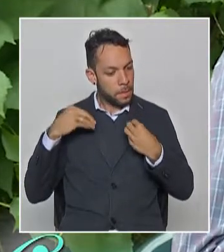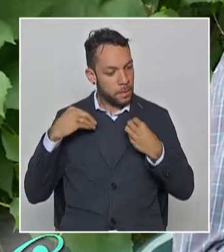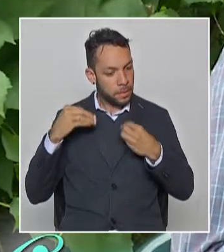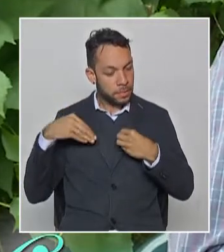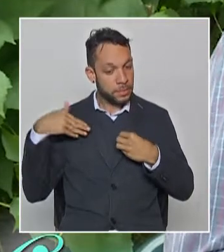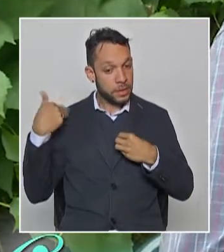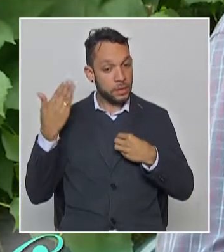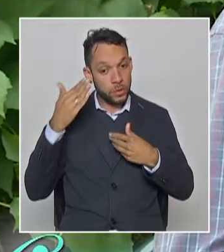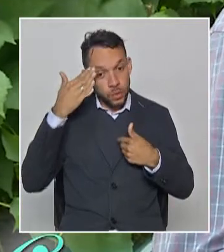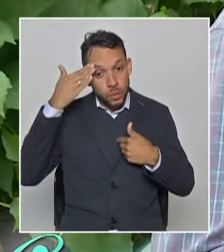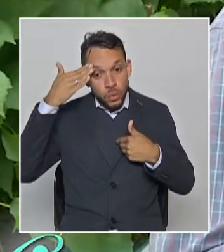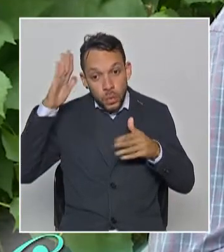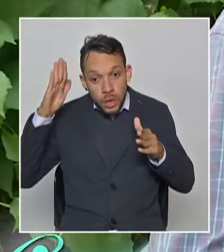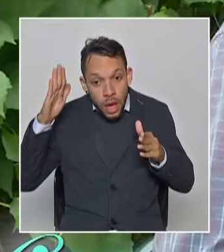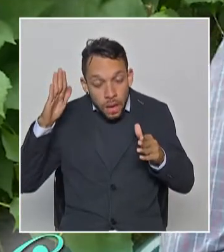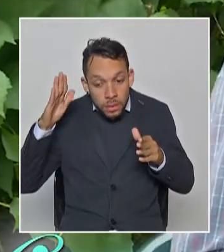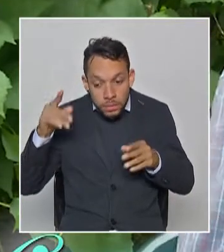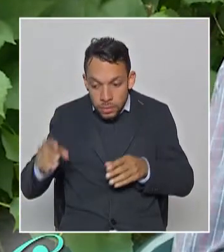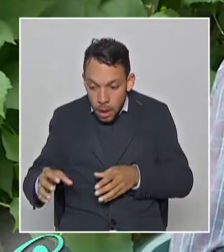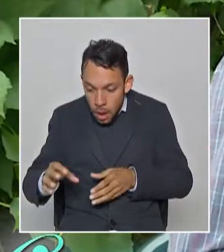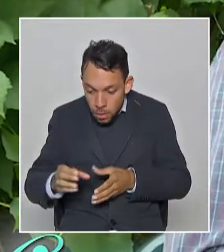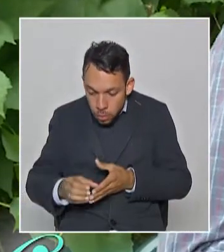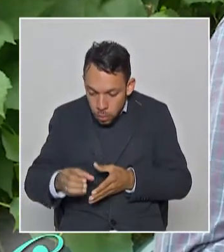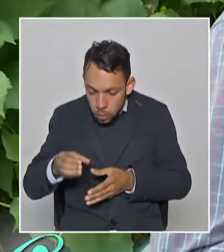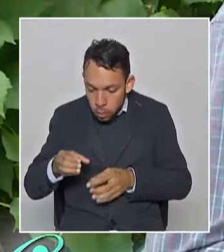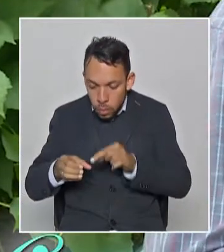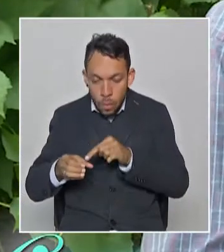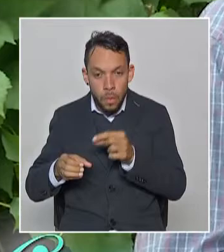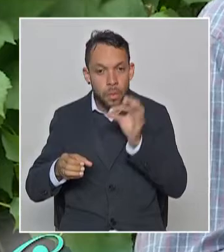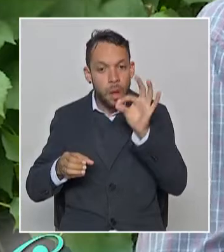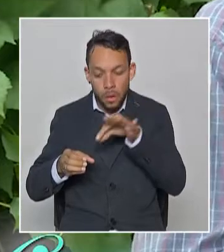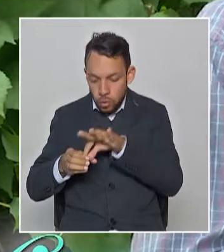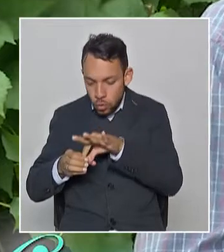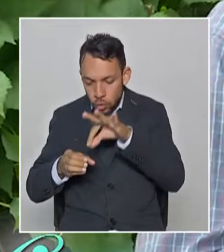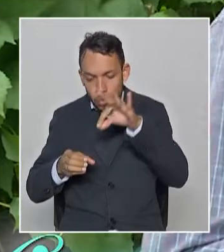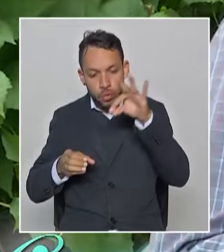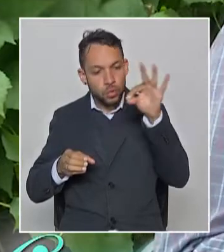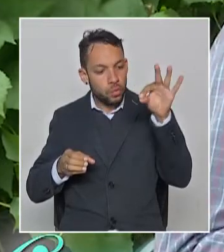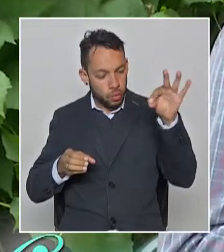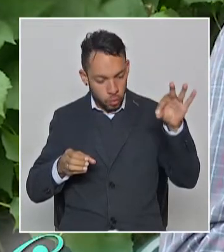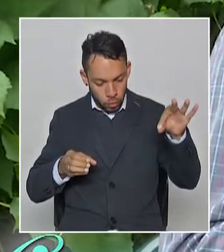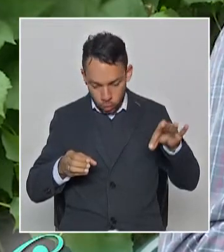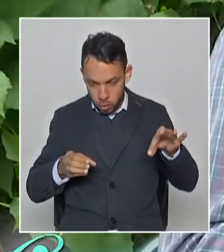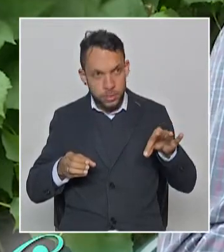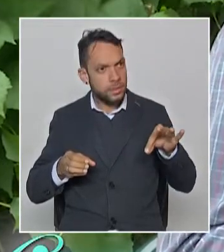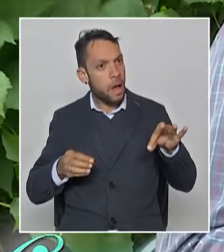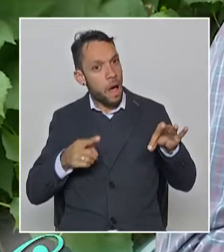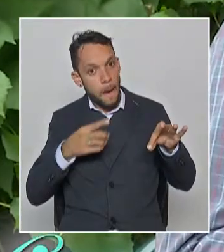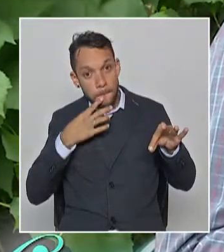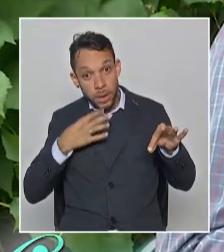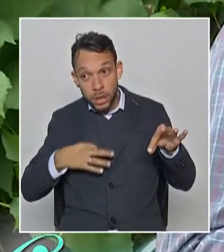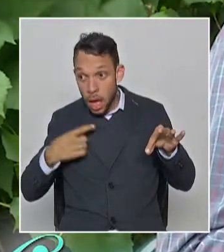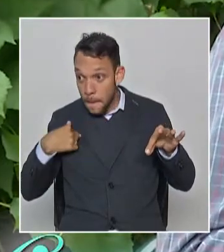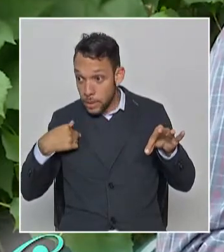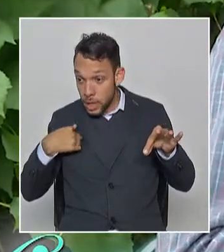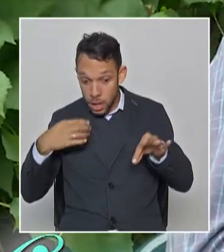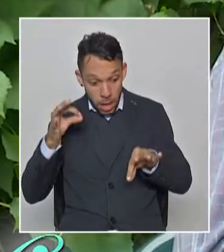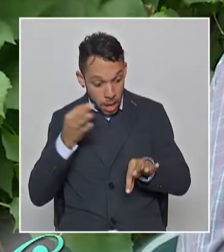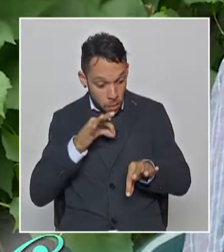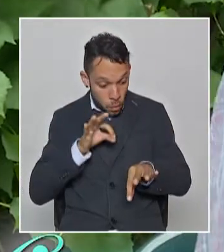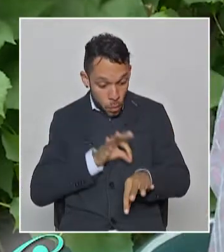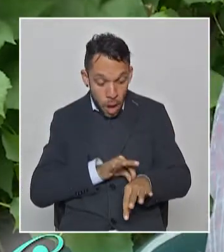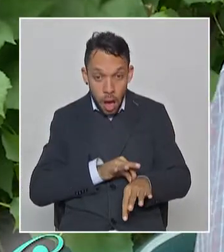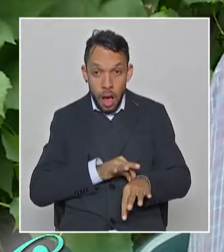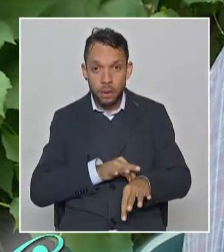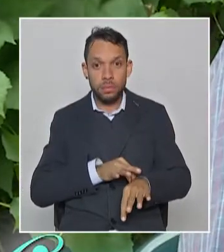quedo sorprendido cuando saca de un tarrito como estos una abeja y me lo coloca en la parte de las